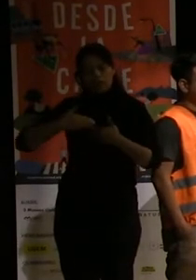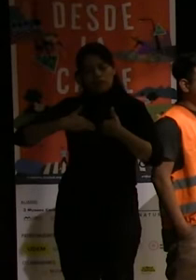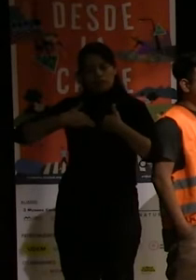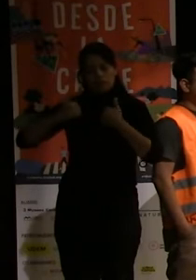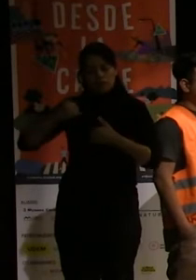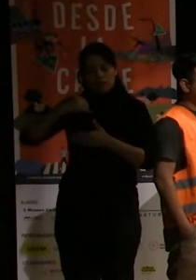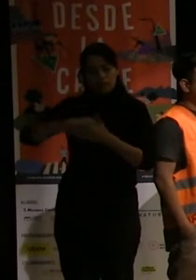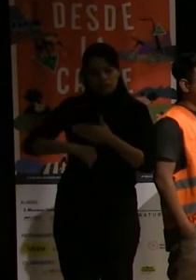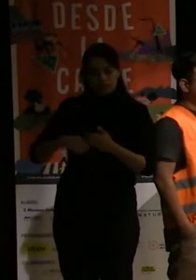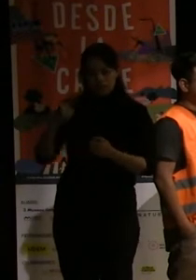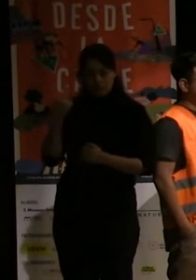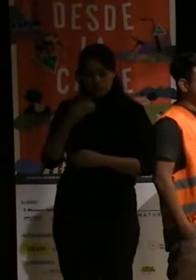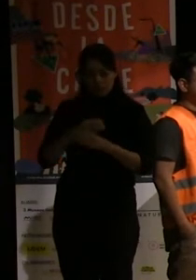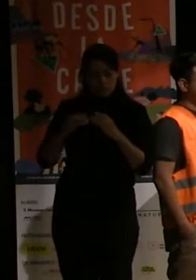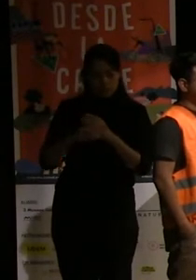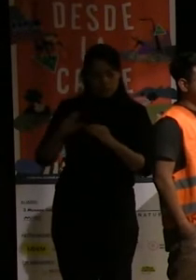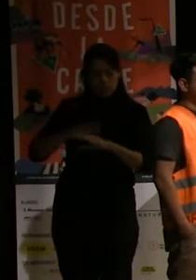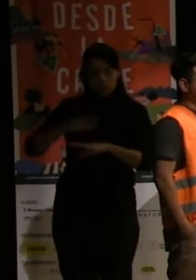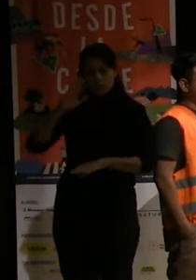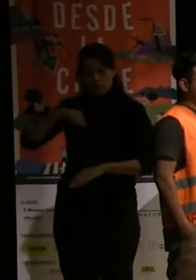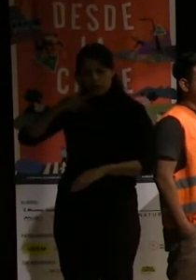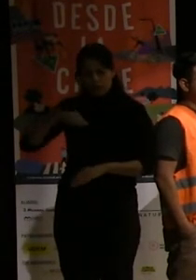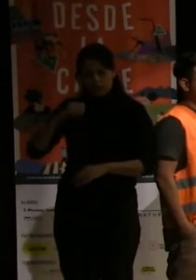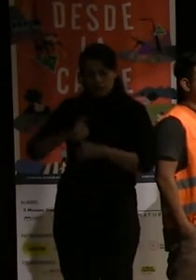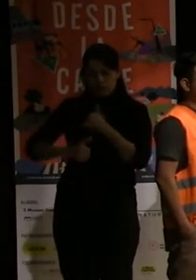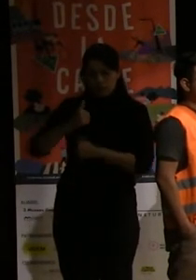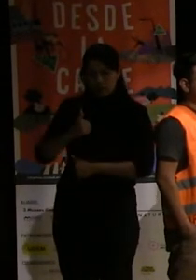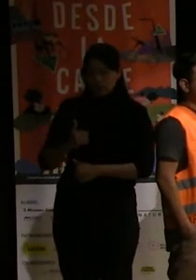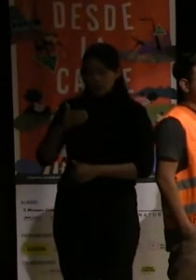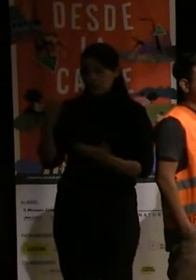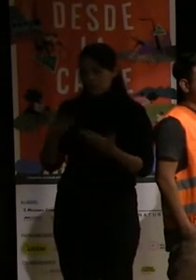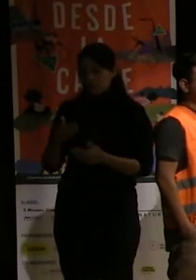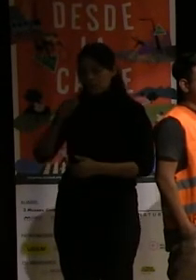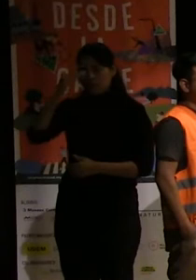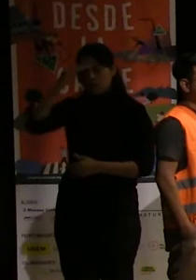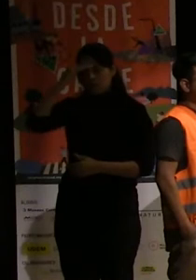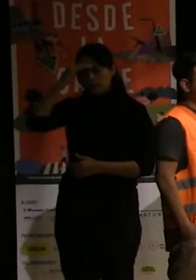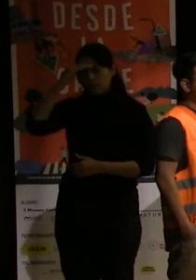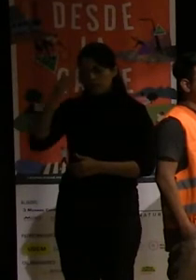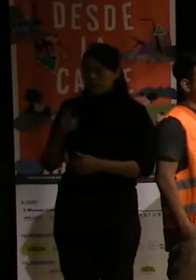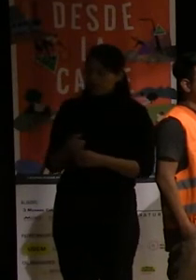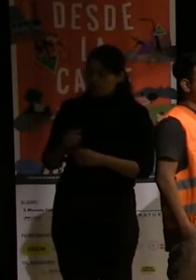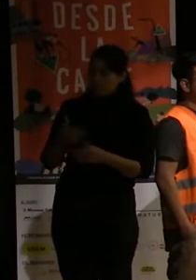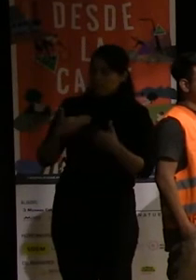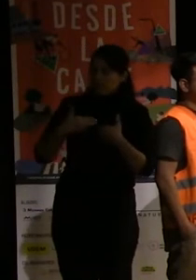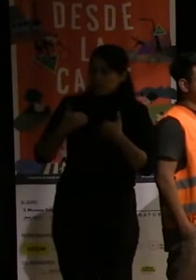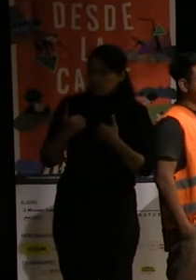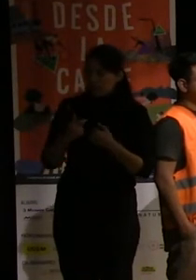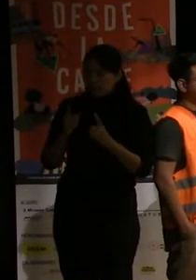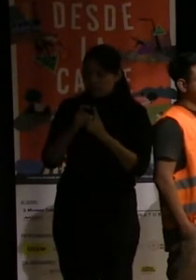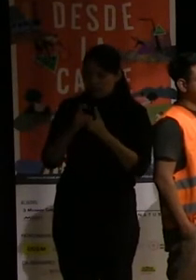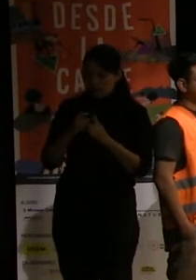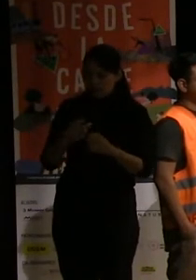una de las cosas que más buscamos en las actividades que hacemos es generar pensamiento crítico porque esta ciudad merece que